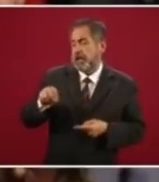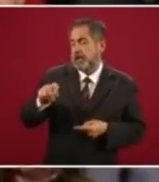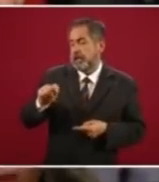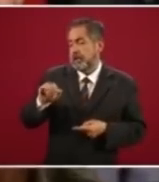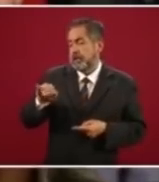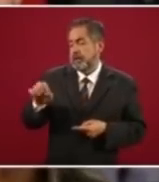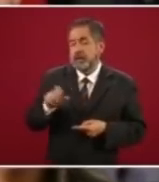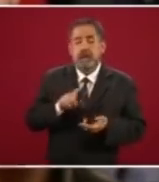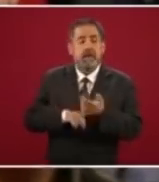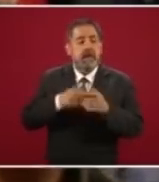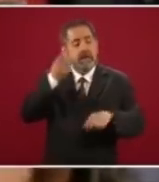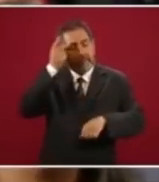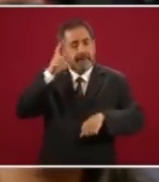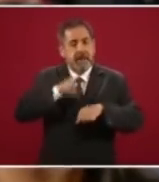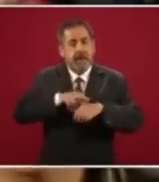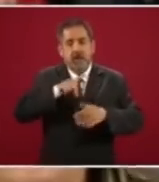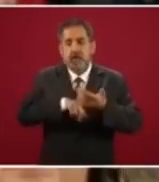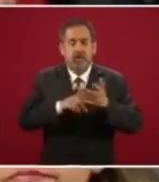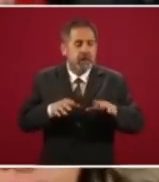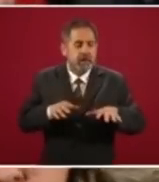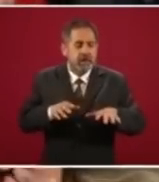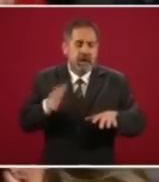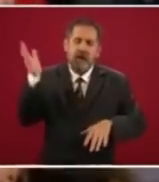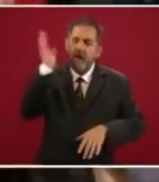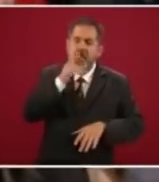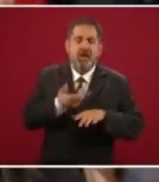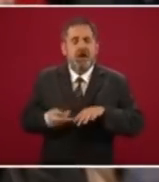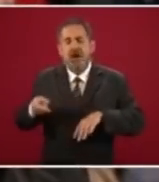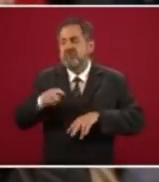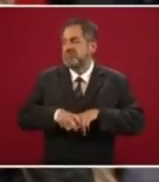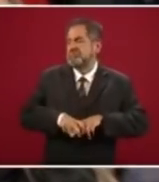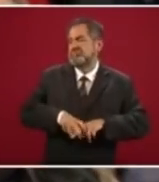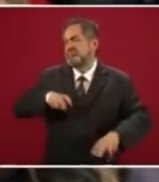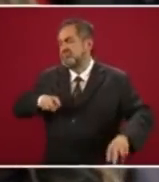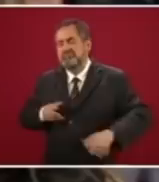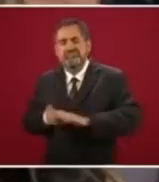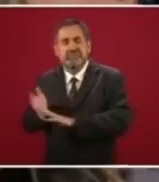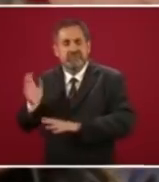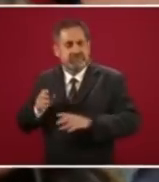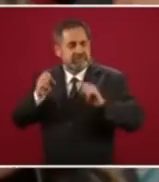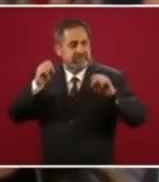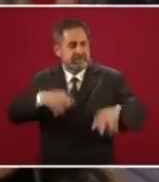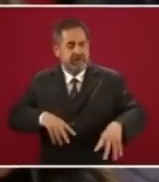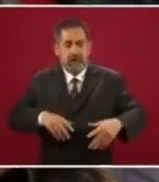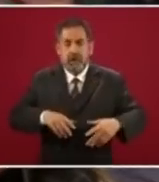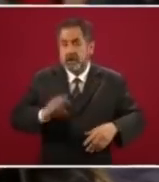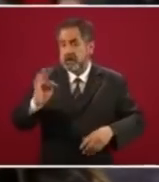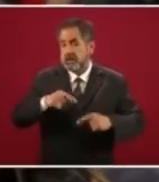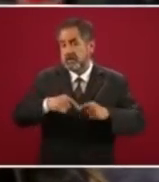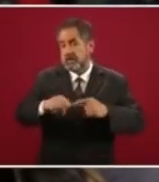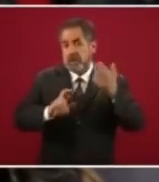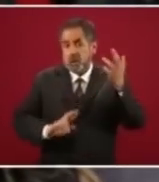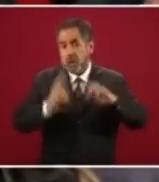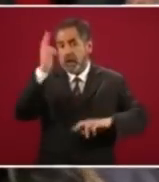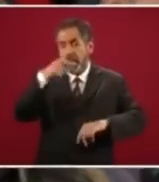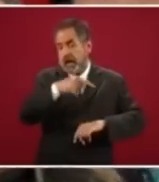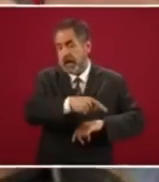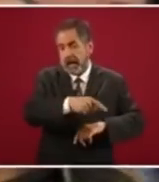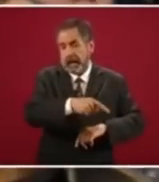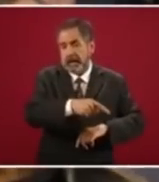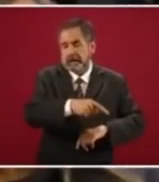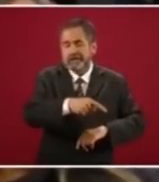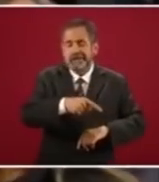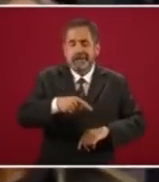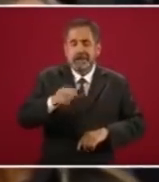la directora se levantó de la mesa, entonces puede estallar la huelga, ¿no? Y sería